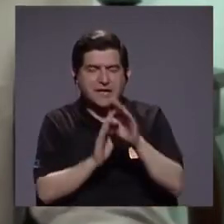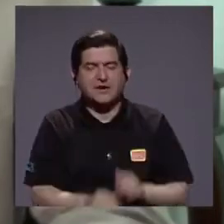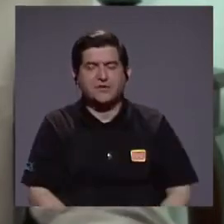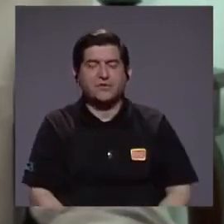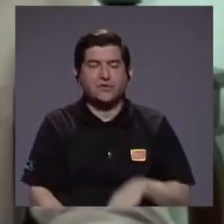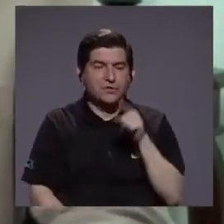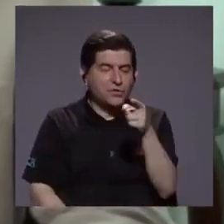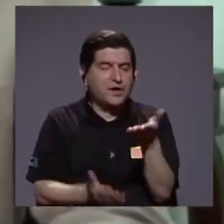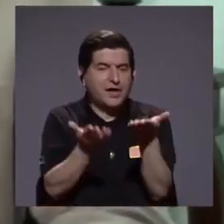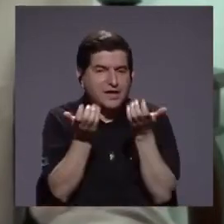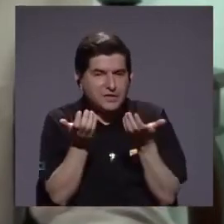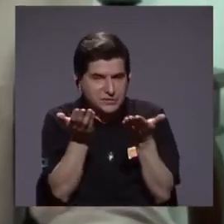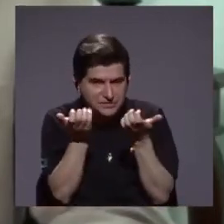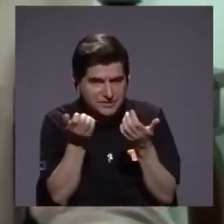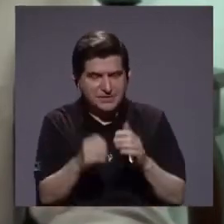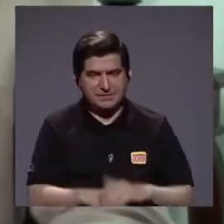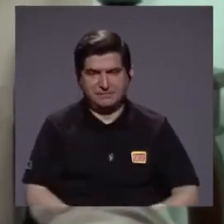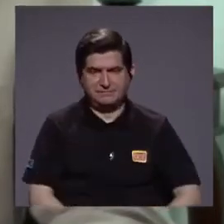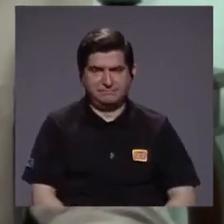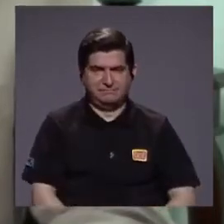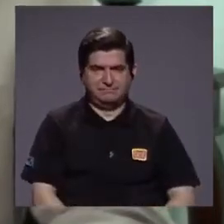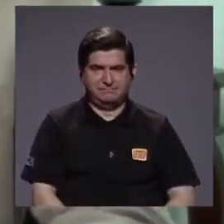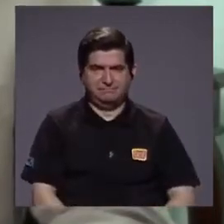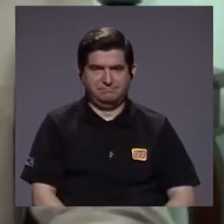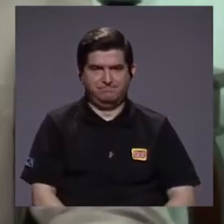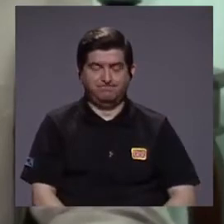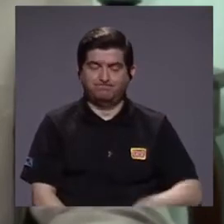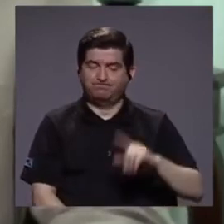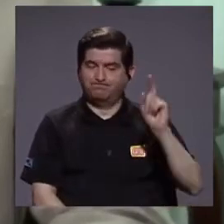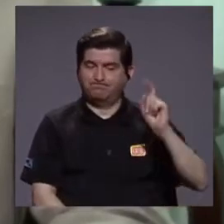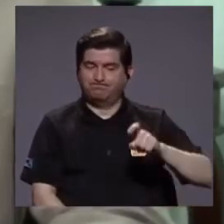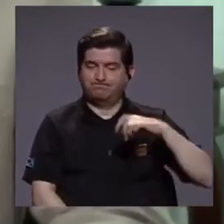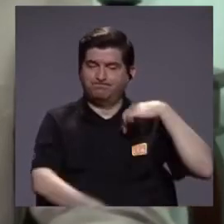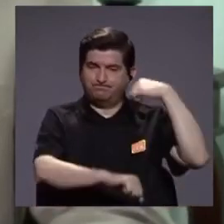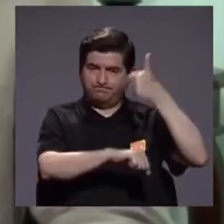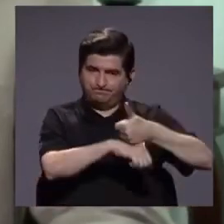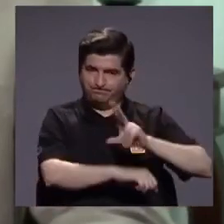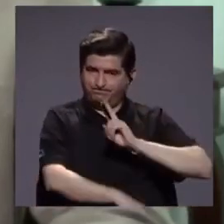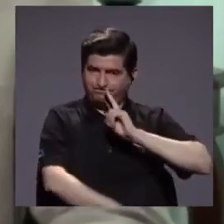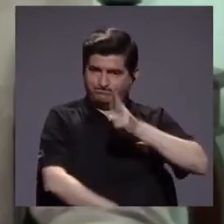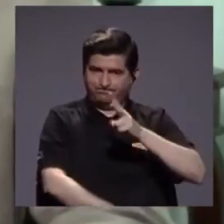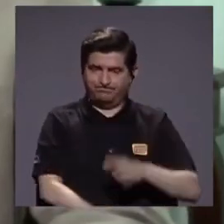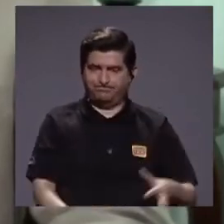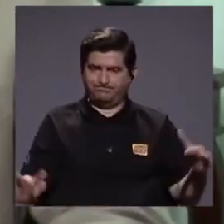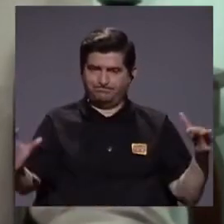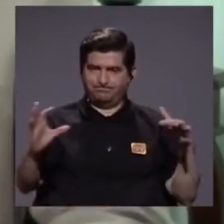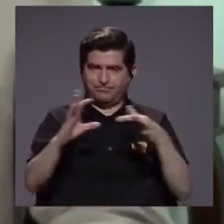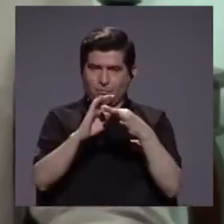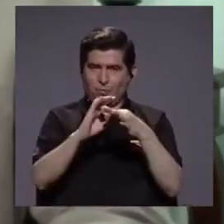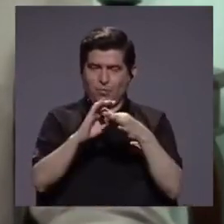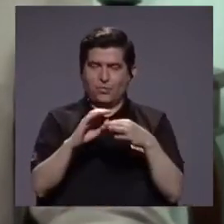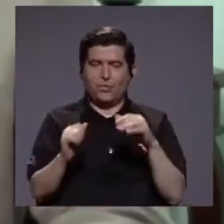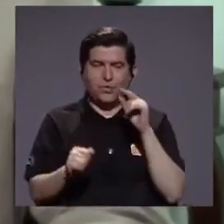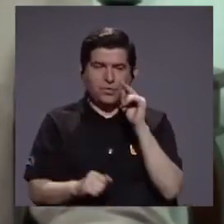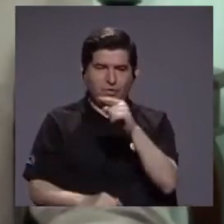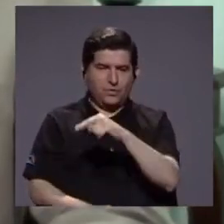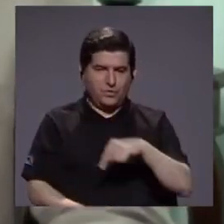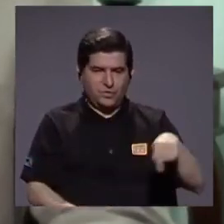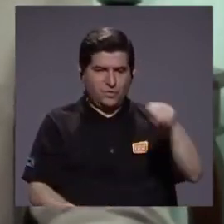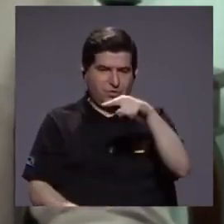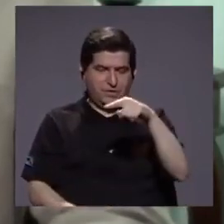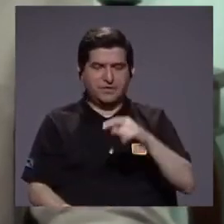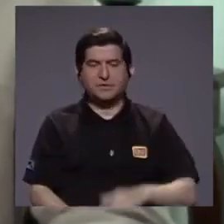desarrollo al que ellas aspiran. Entonces, debemos establecer una verdadera sinergia con ellas, de manera